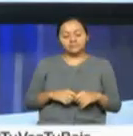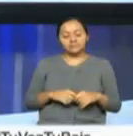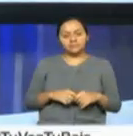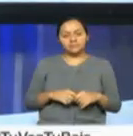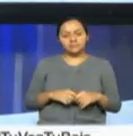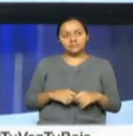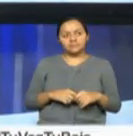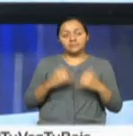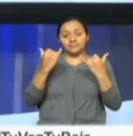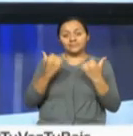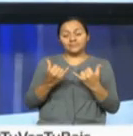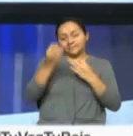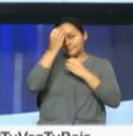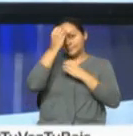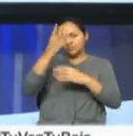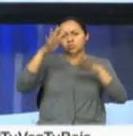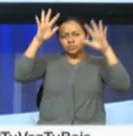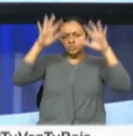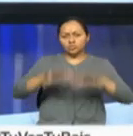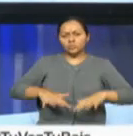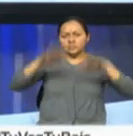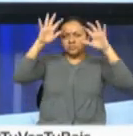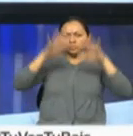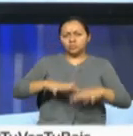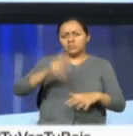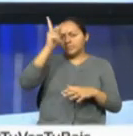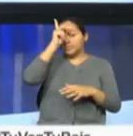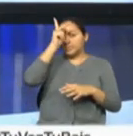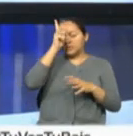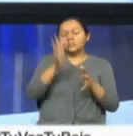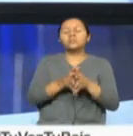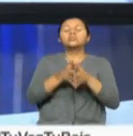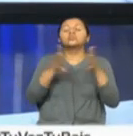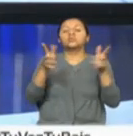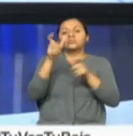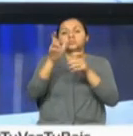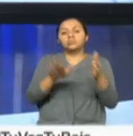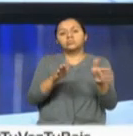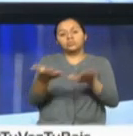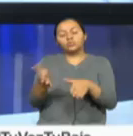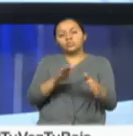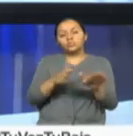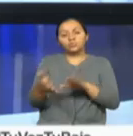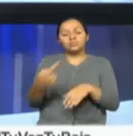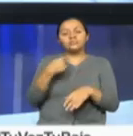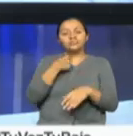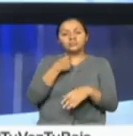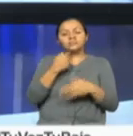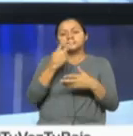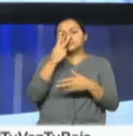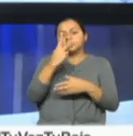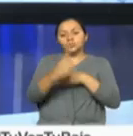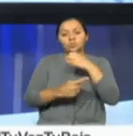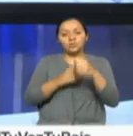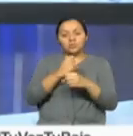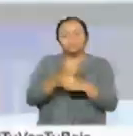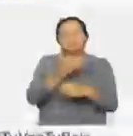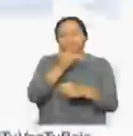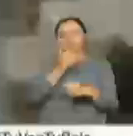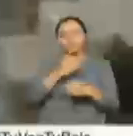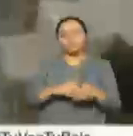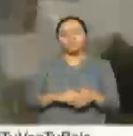Bien, ahora les contamos que las fuertes lluvias en Perú han dejado decenas de víctimas mortales y miles de damnificados en lo que va del año.